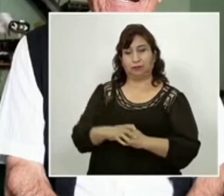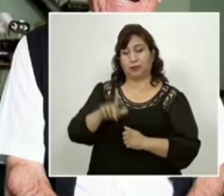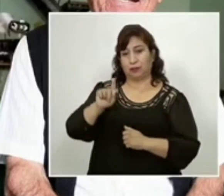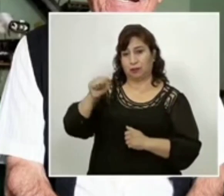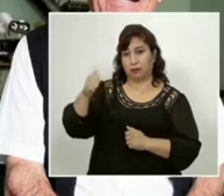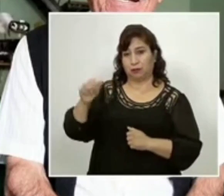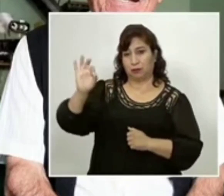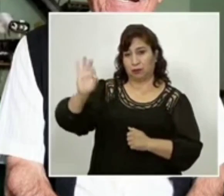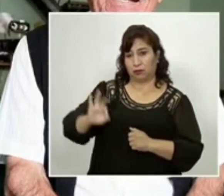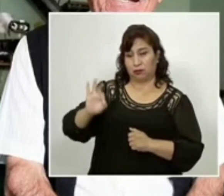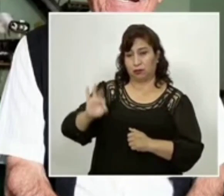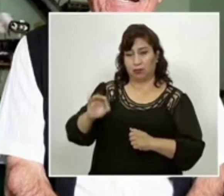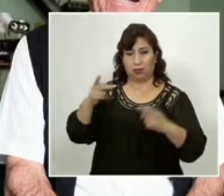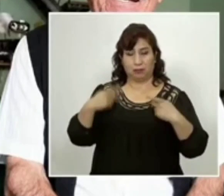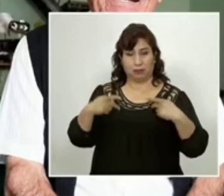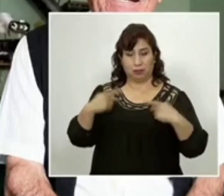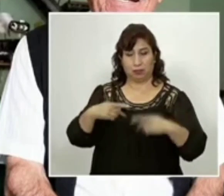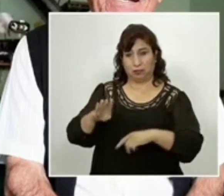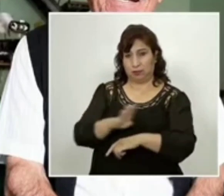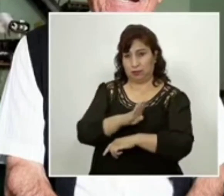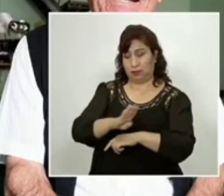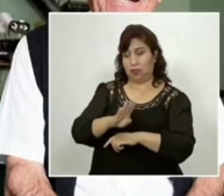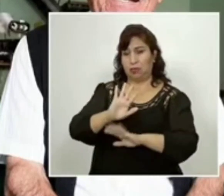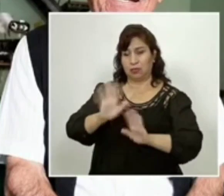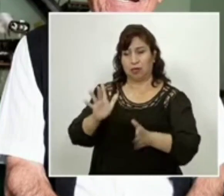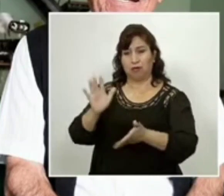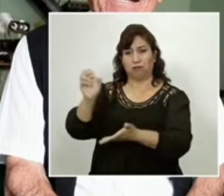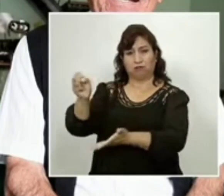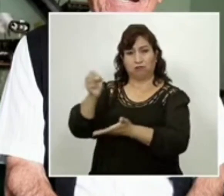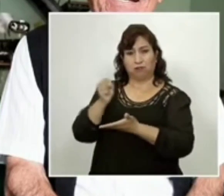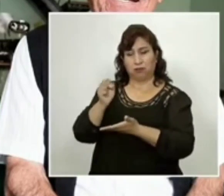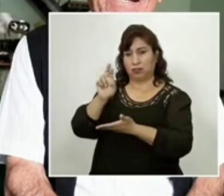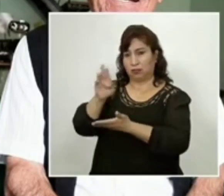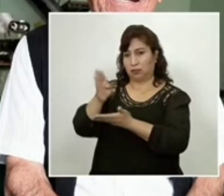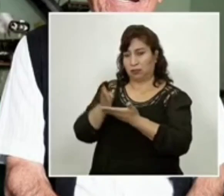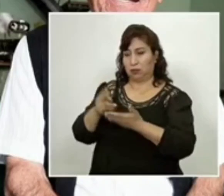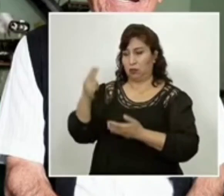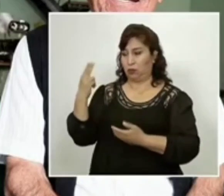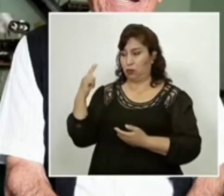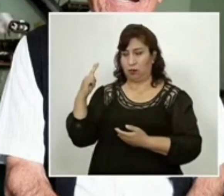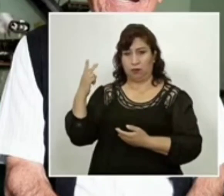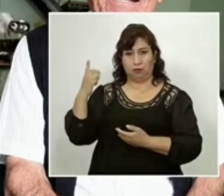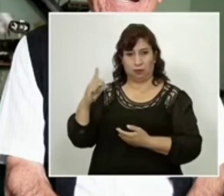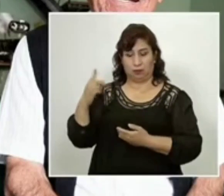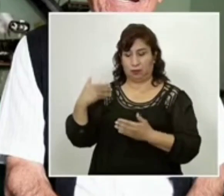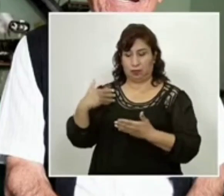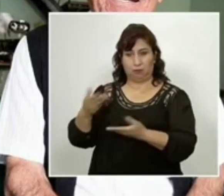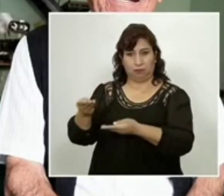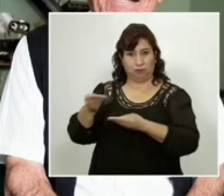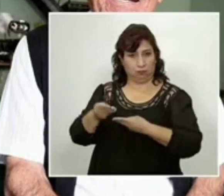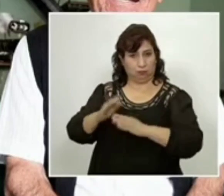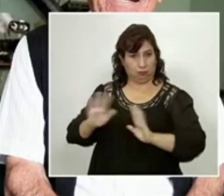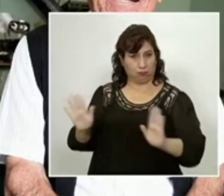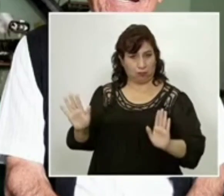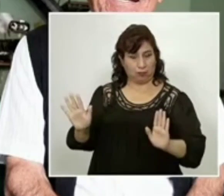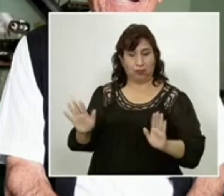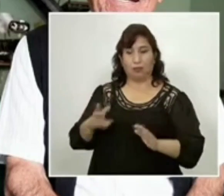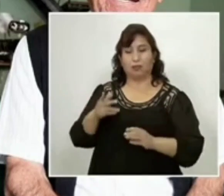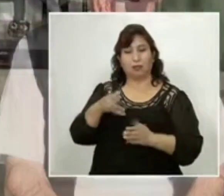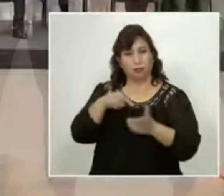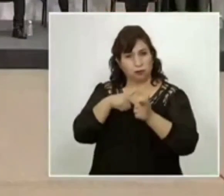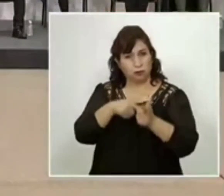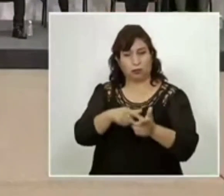76% de los derechohabientes ya recibió su pensión del bimestre de noviembre y diciembre y se continúa en el operativo de